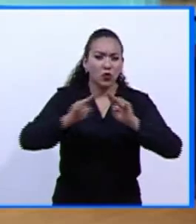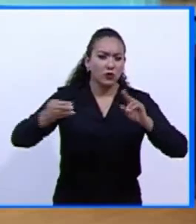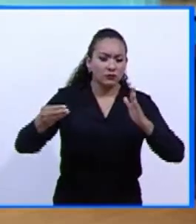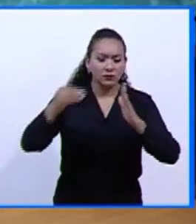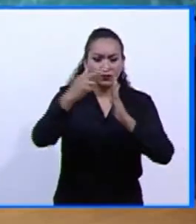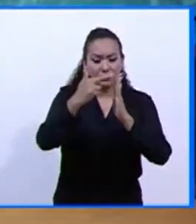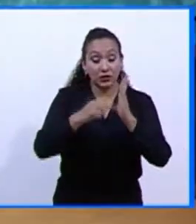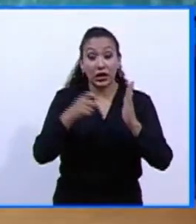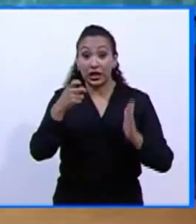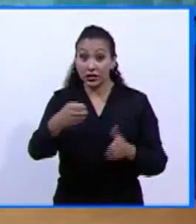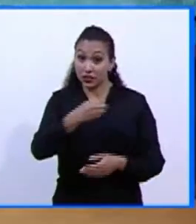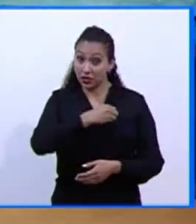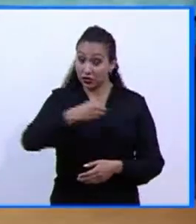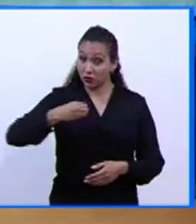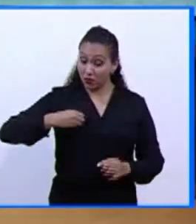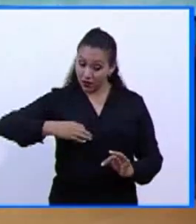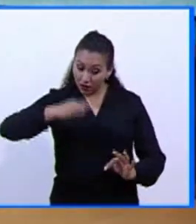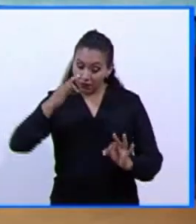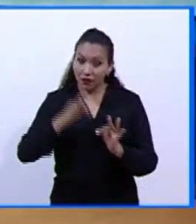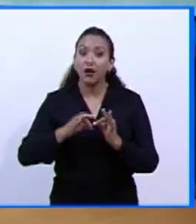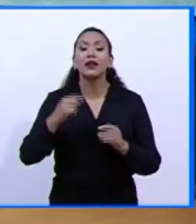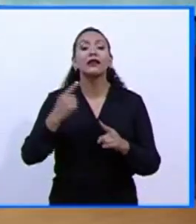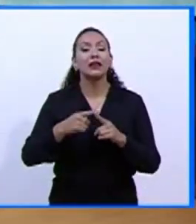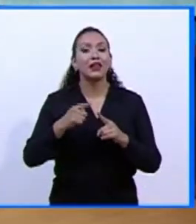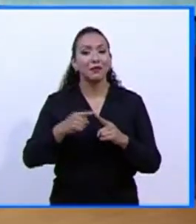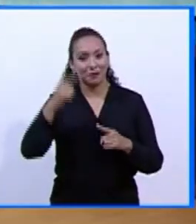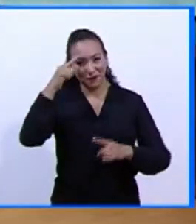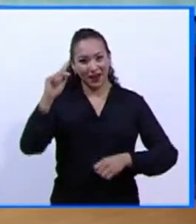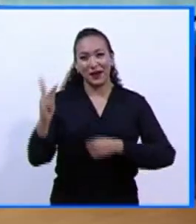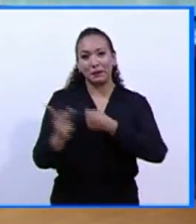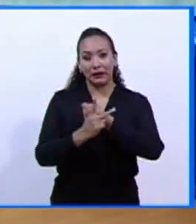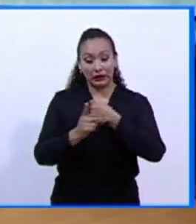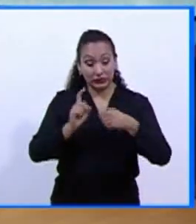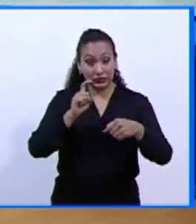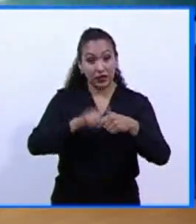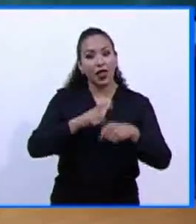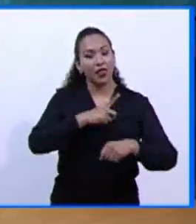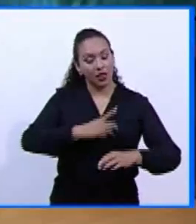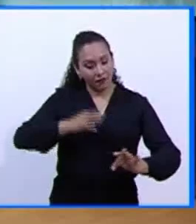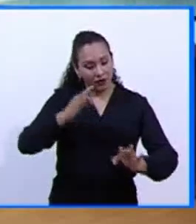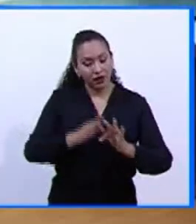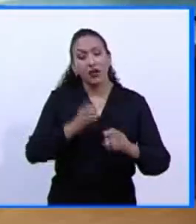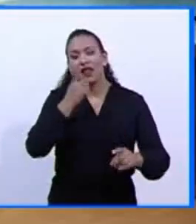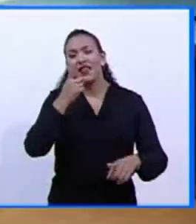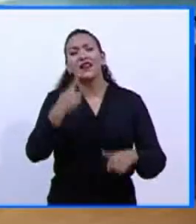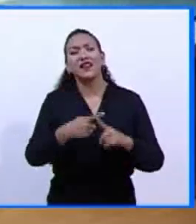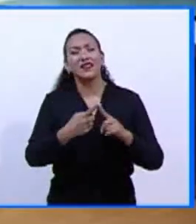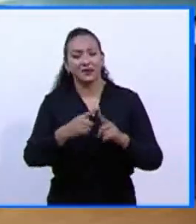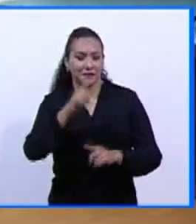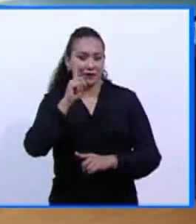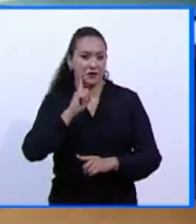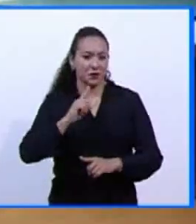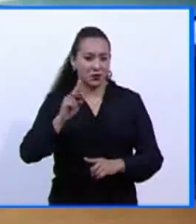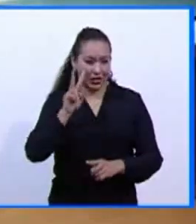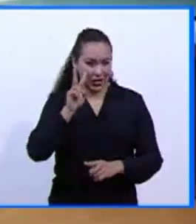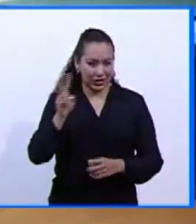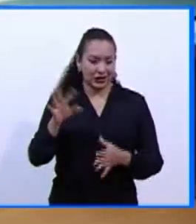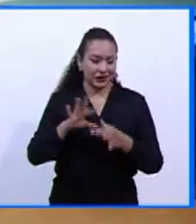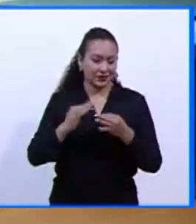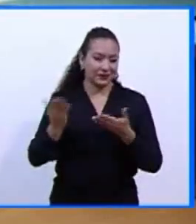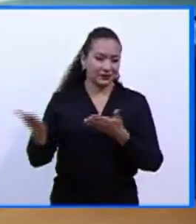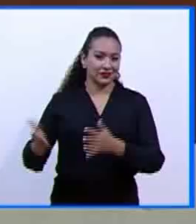ser de obligatoria aplicación para los Estados miembros, señaló la académica Gloria Patricia Uribe. Veamos de qué se trata.